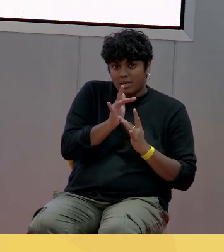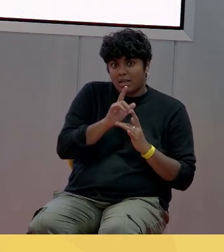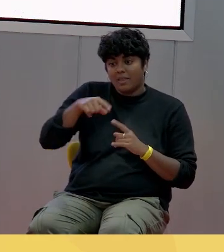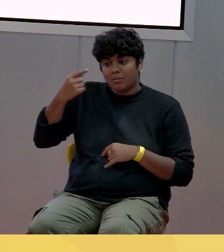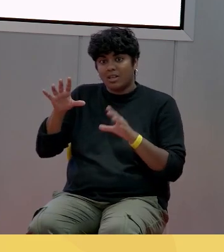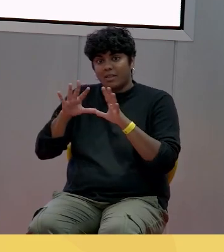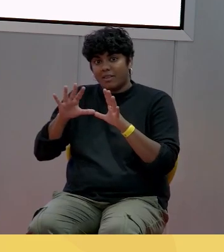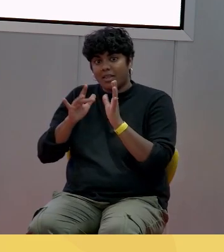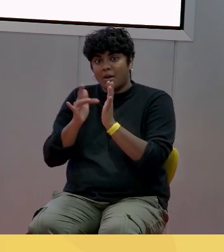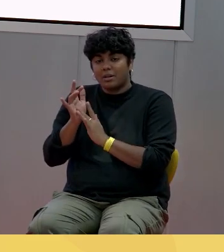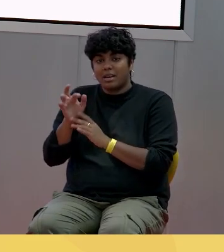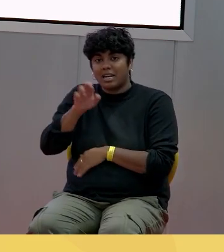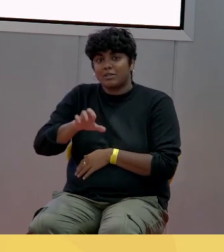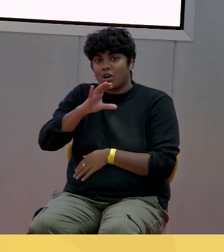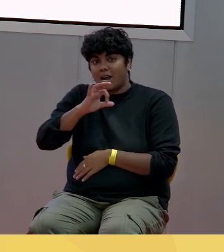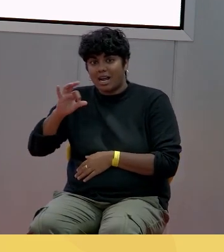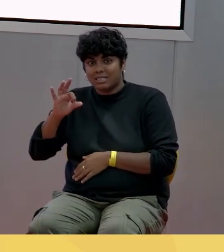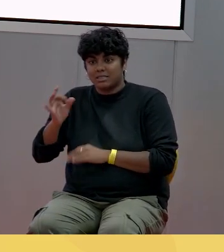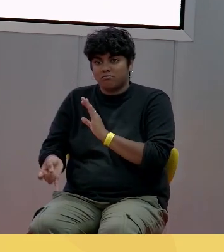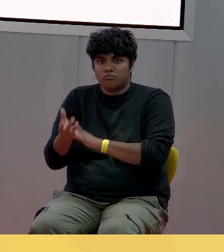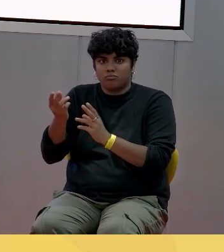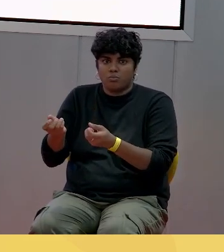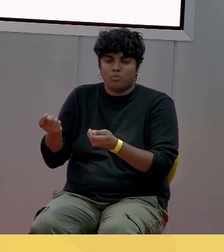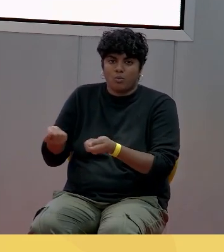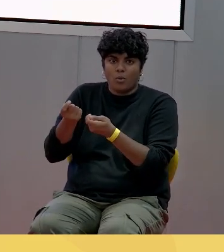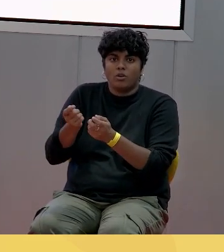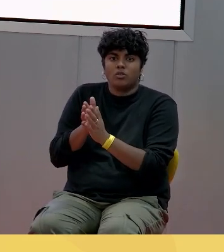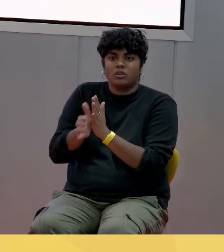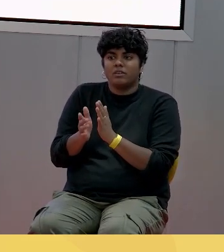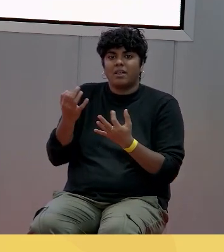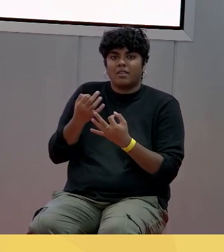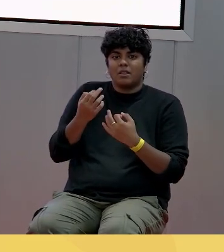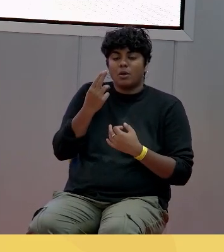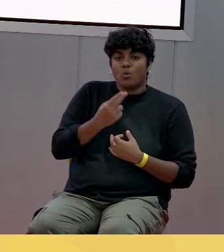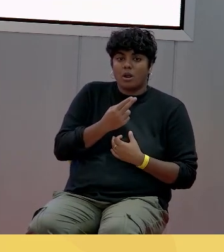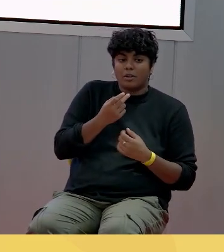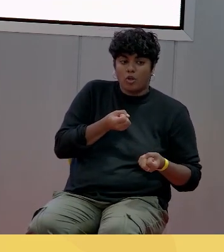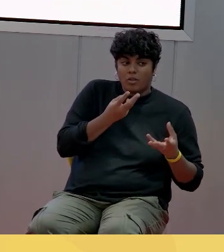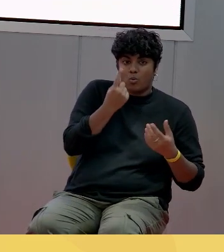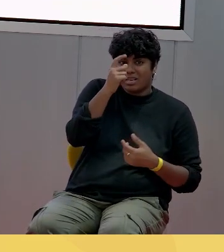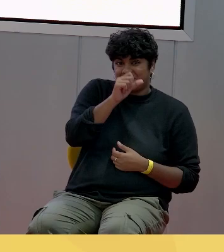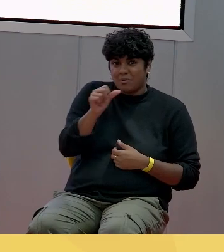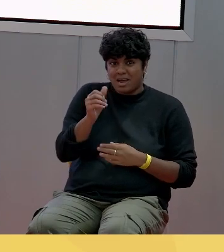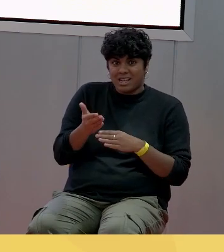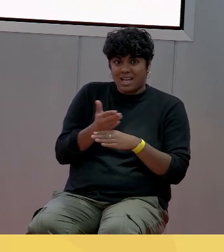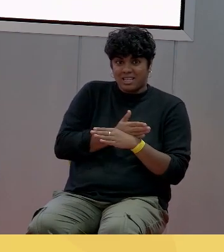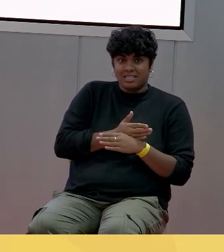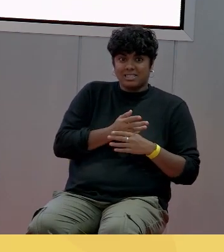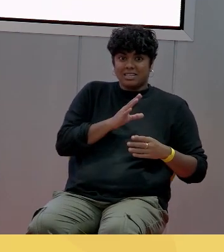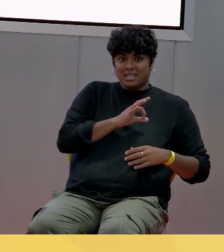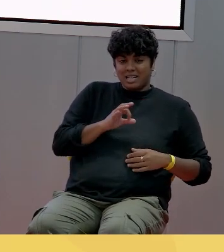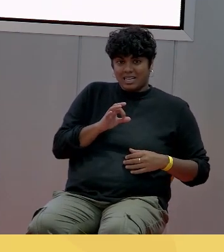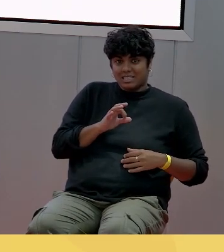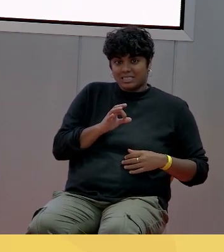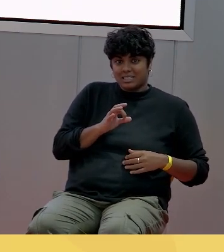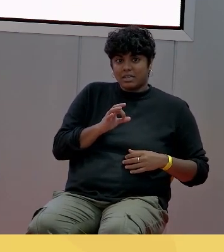de abril se publicó la revisión Cass. O sea que esta persona tuvo que declarar esto bajo juramento el 4 de abril. Una semana después se publicó la revisión Cass,